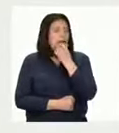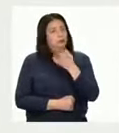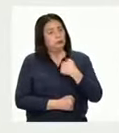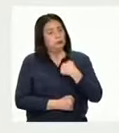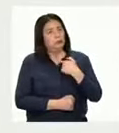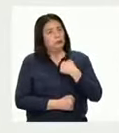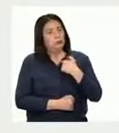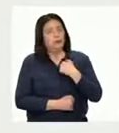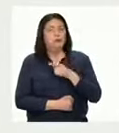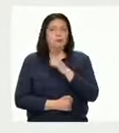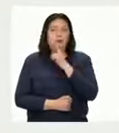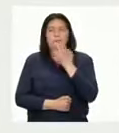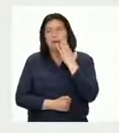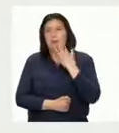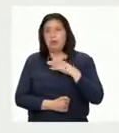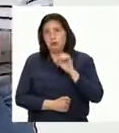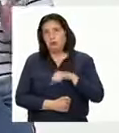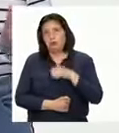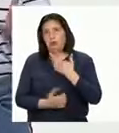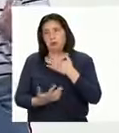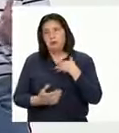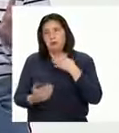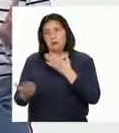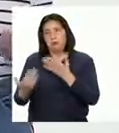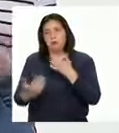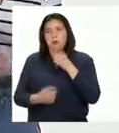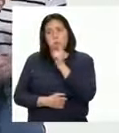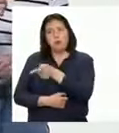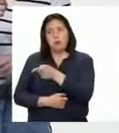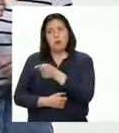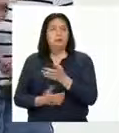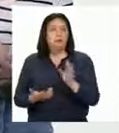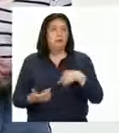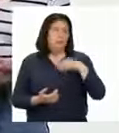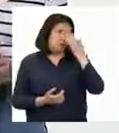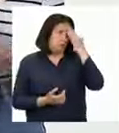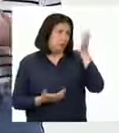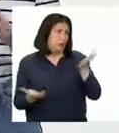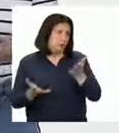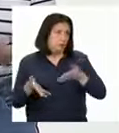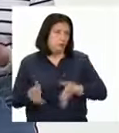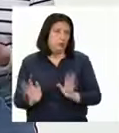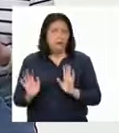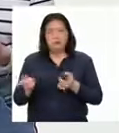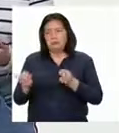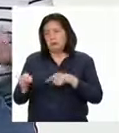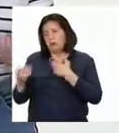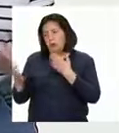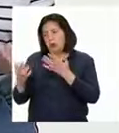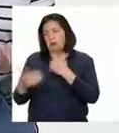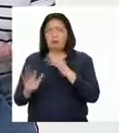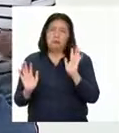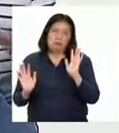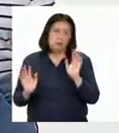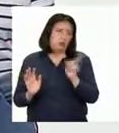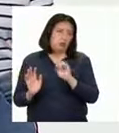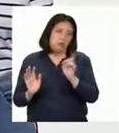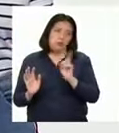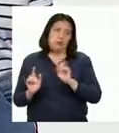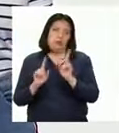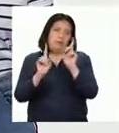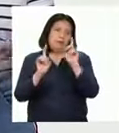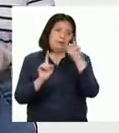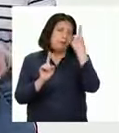caso yo trato a mis papás de tú. Y además ya sé de dónde son. Entonces, al momento de entrevistarlos, supongo que ya no les